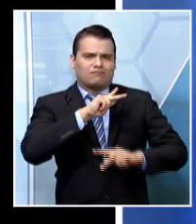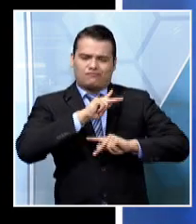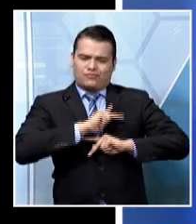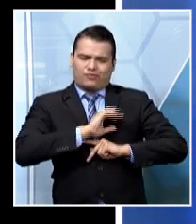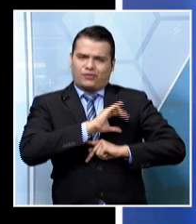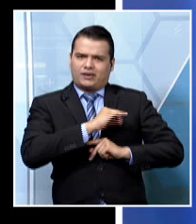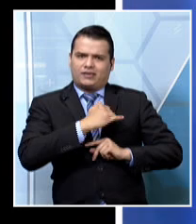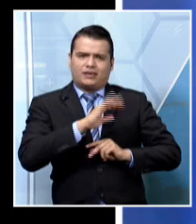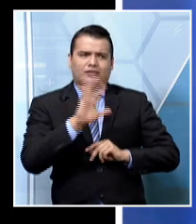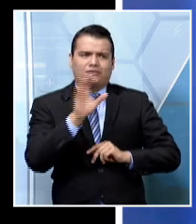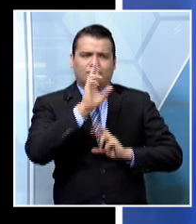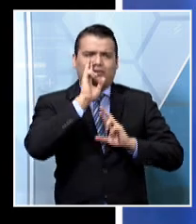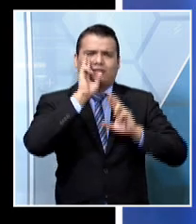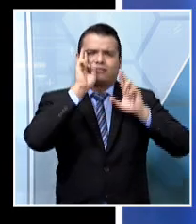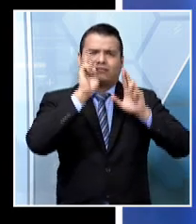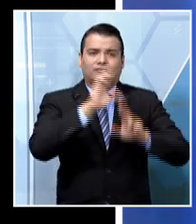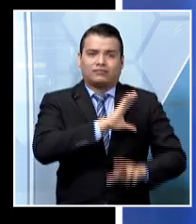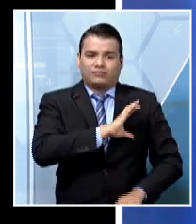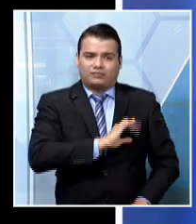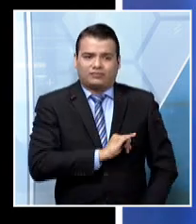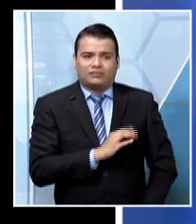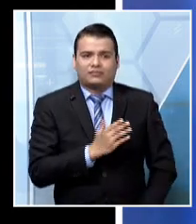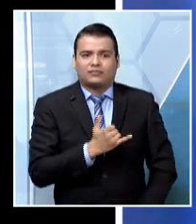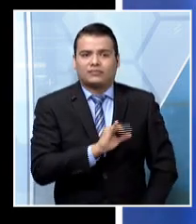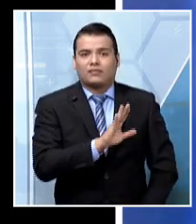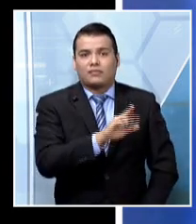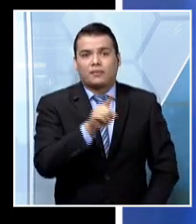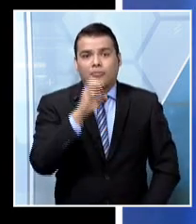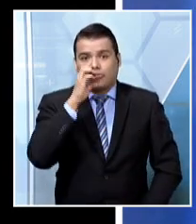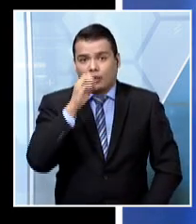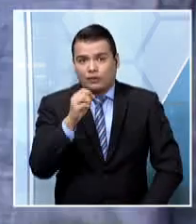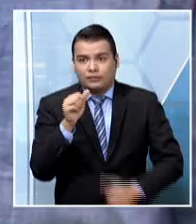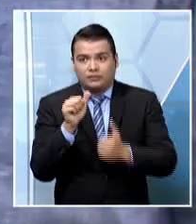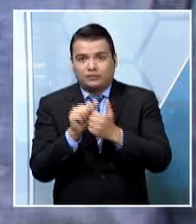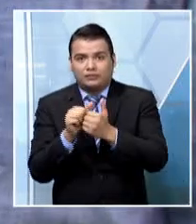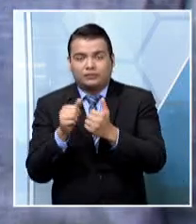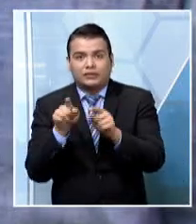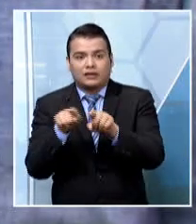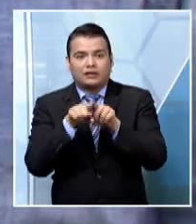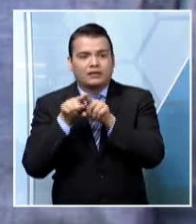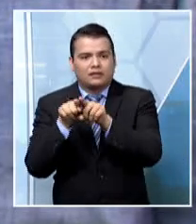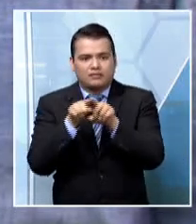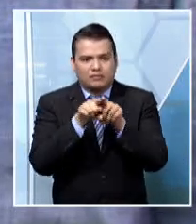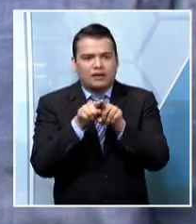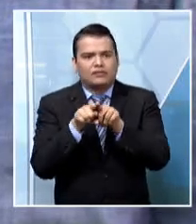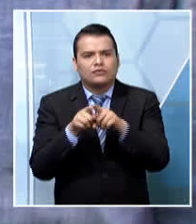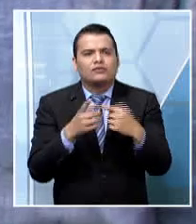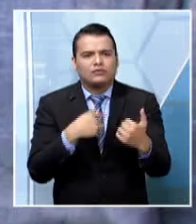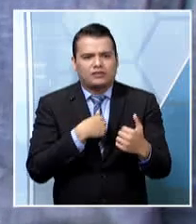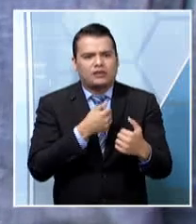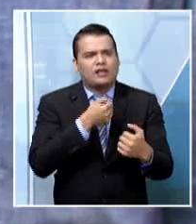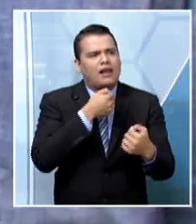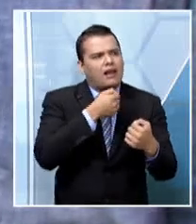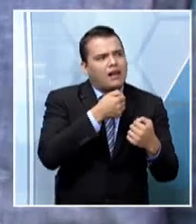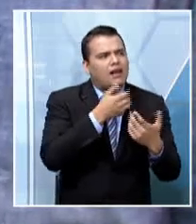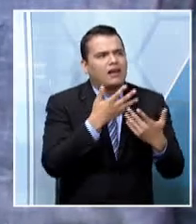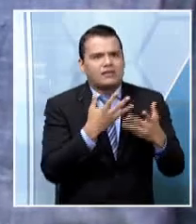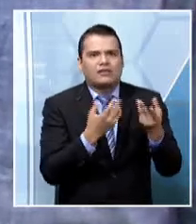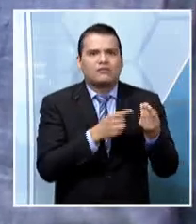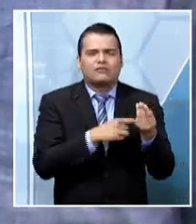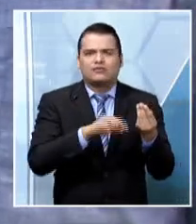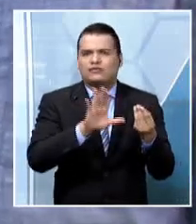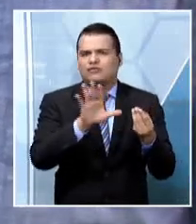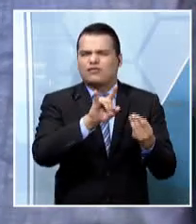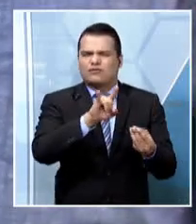cariño y respeto musical no han sido pocas las veces que frank y sus hermanos carlos y angel han estado en 90 minutos el sabor de esta banda está